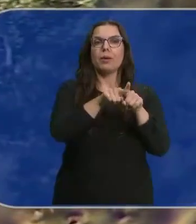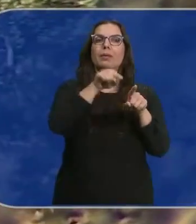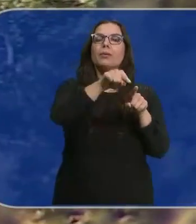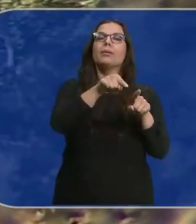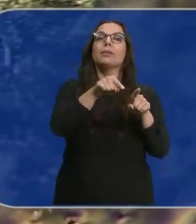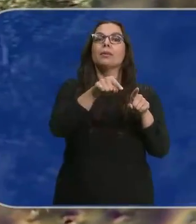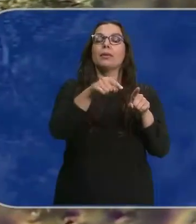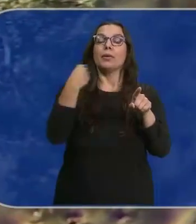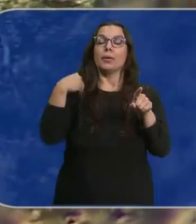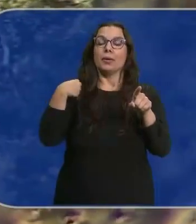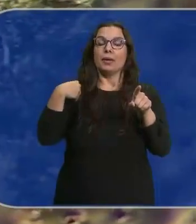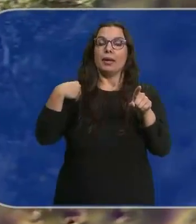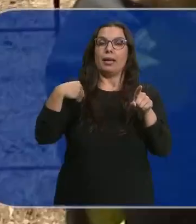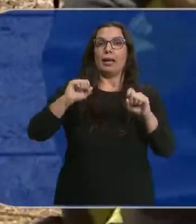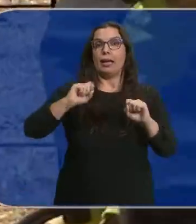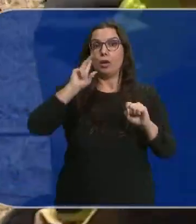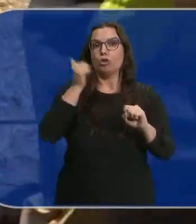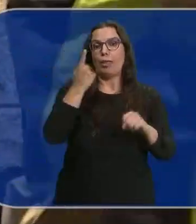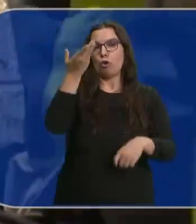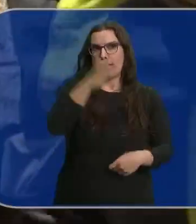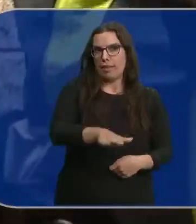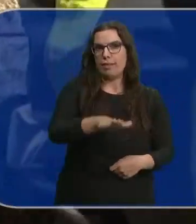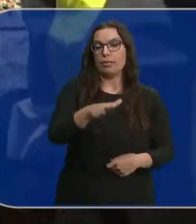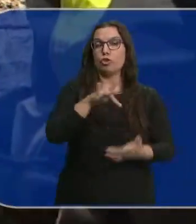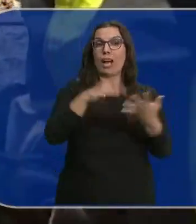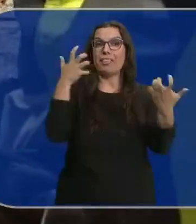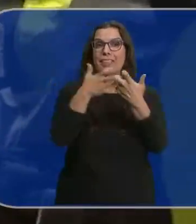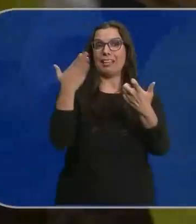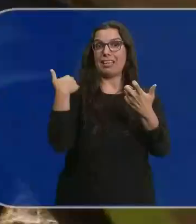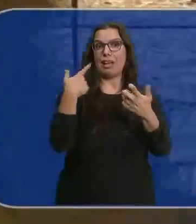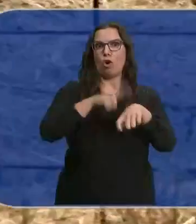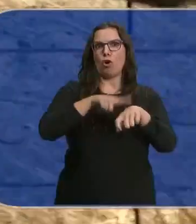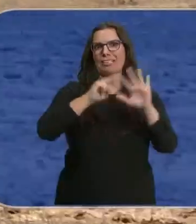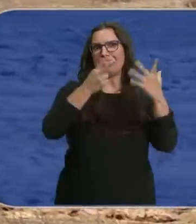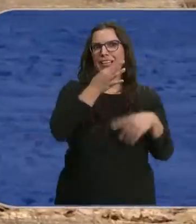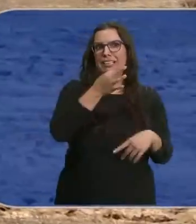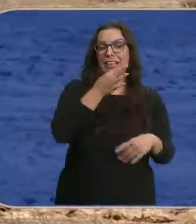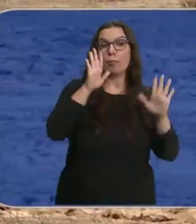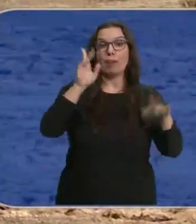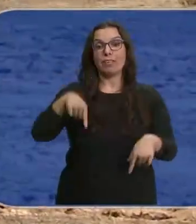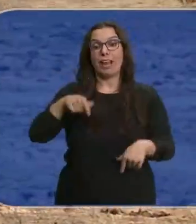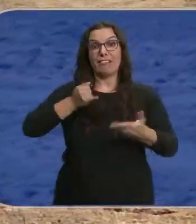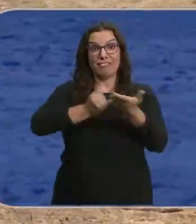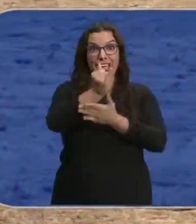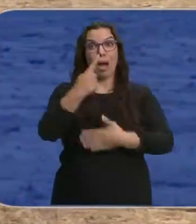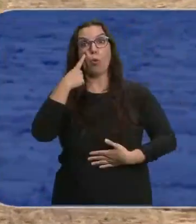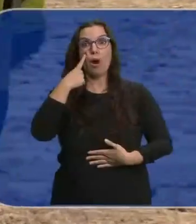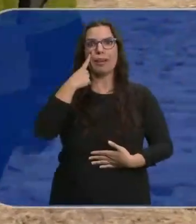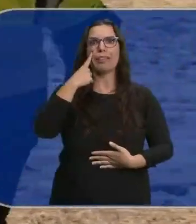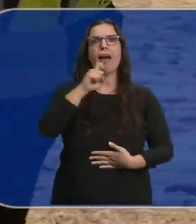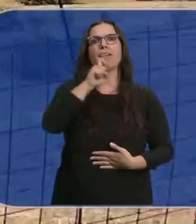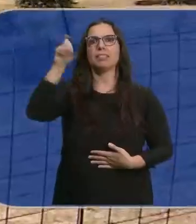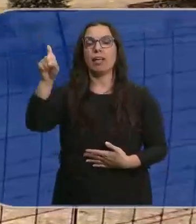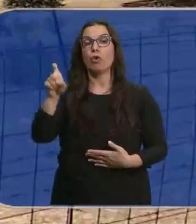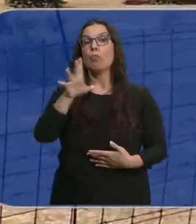se produjo alrededor de las 7 de la tarde de ayer, pero ha sido el guardia de la finca quien ha dado el aviso. Las causas, por